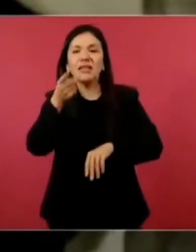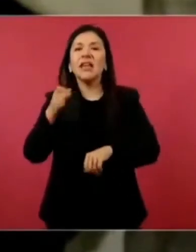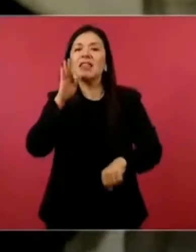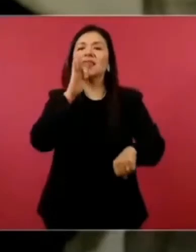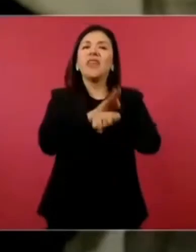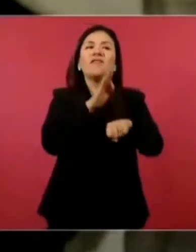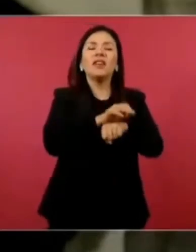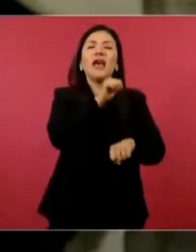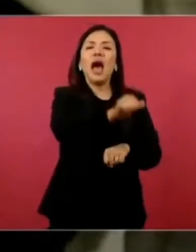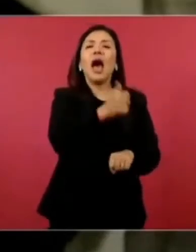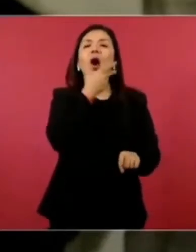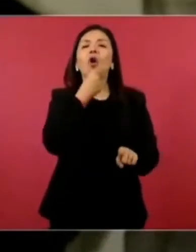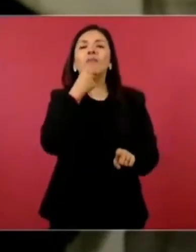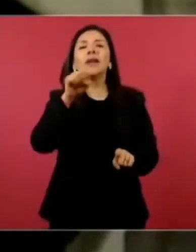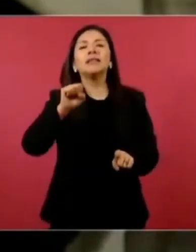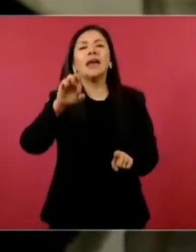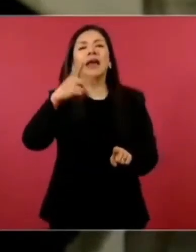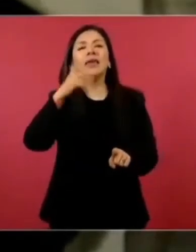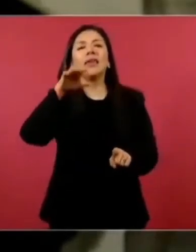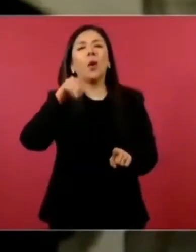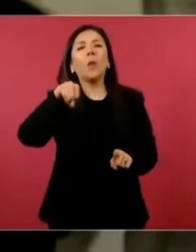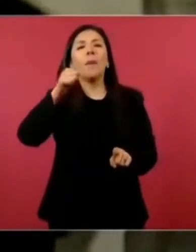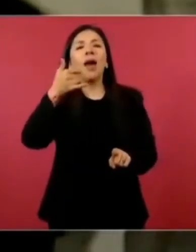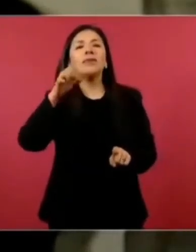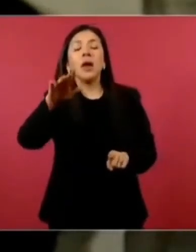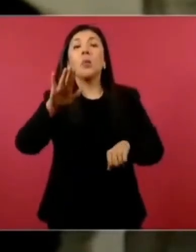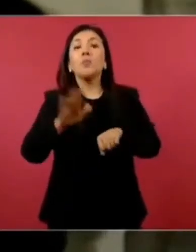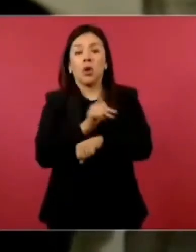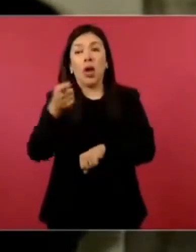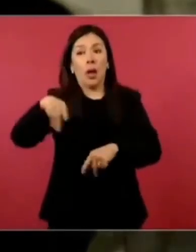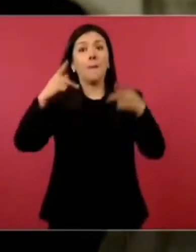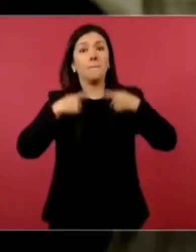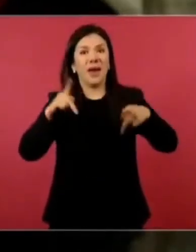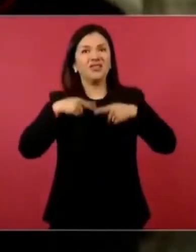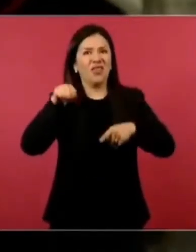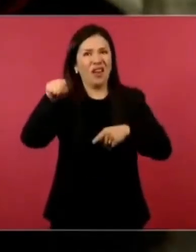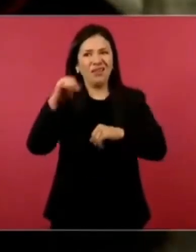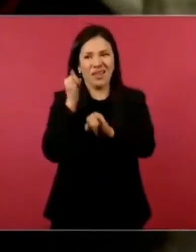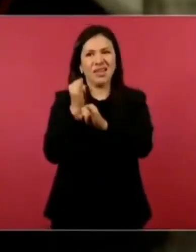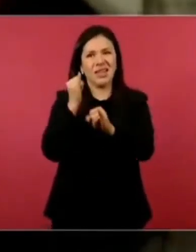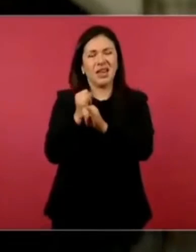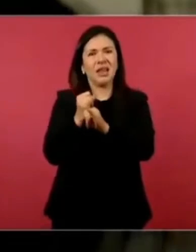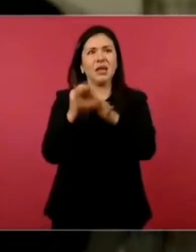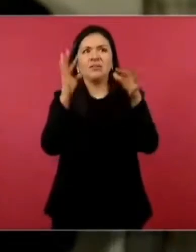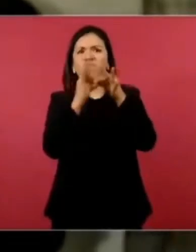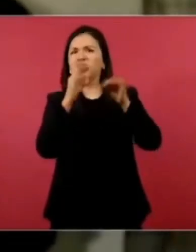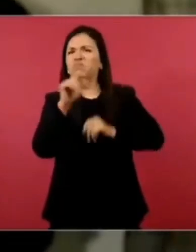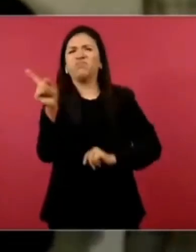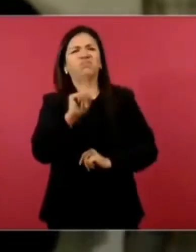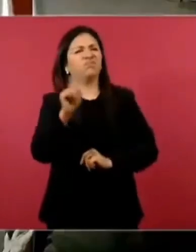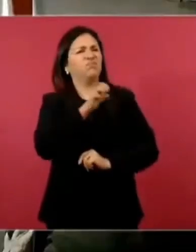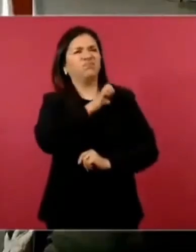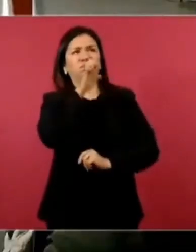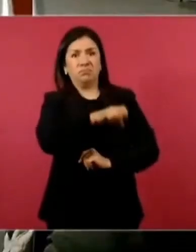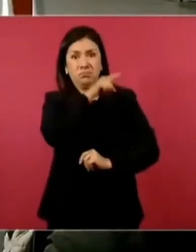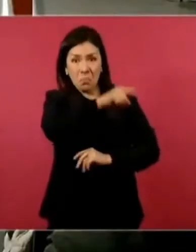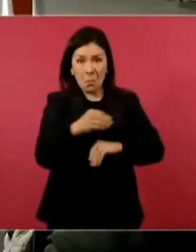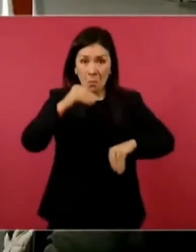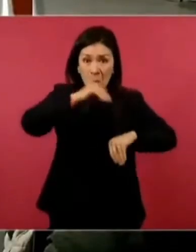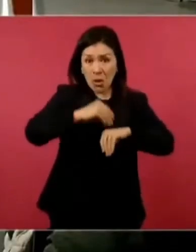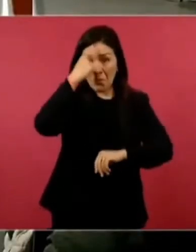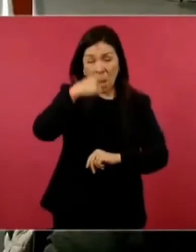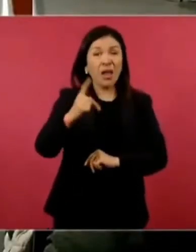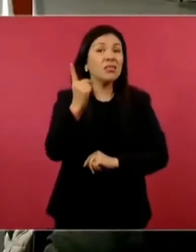Sergio Mayer, después de que morenistas y también en redes sociales pues han rechazado su candidatura como